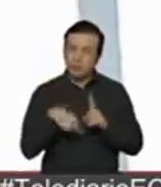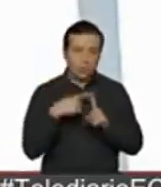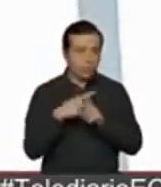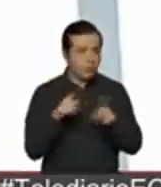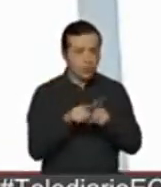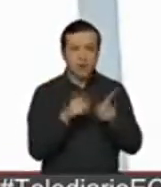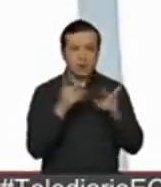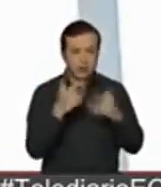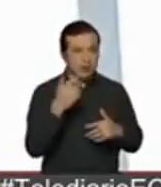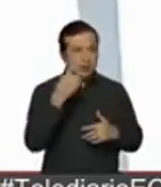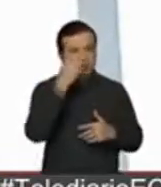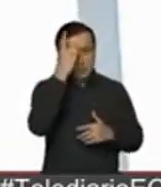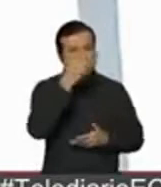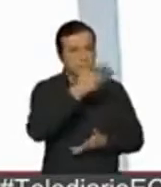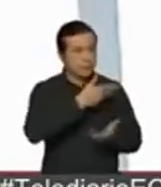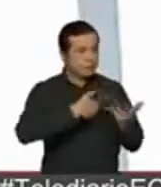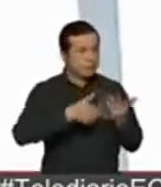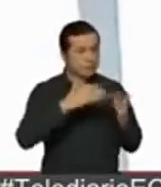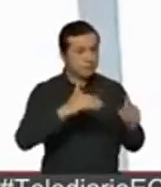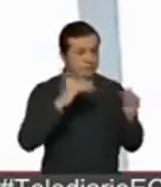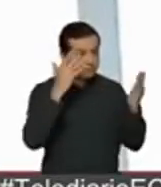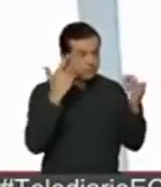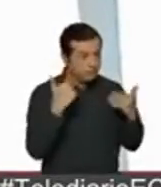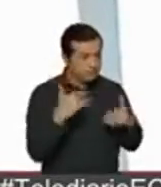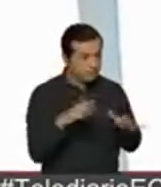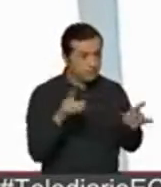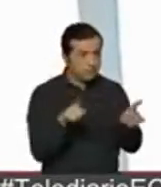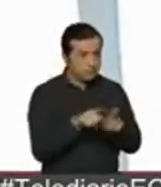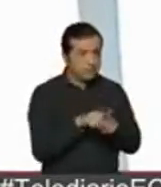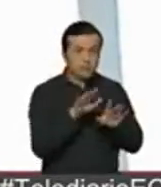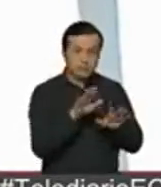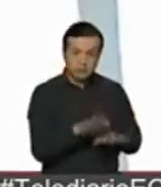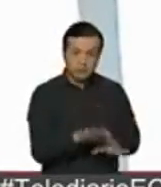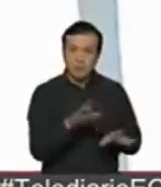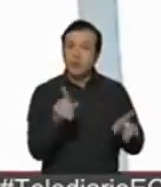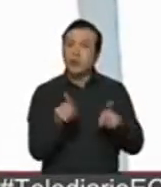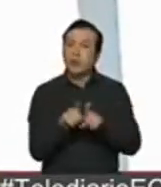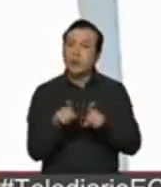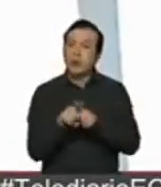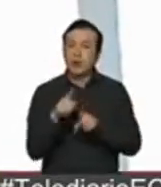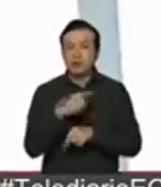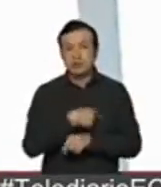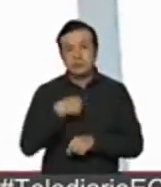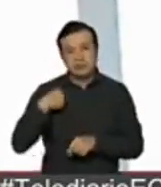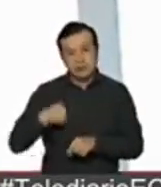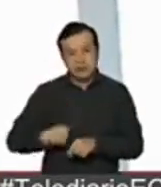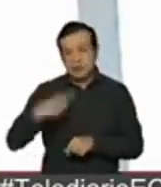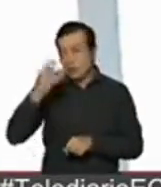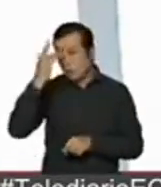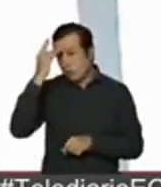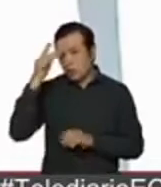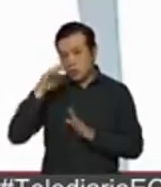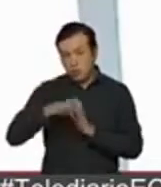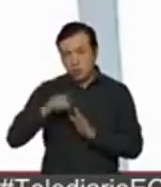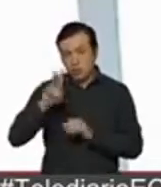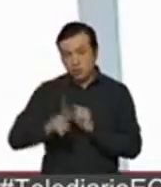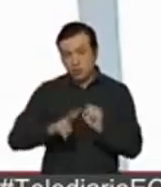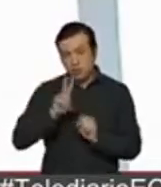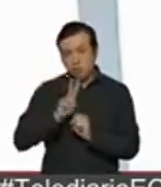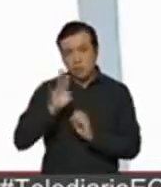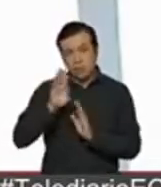a lo que consiguió con los acreedores de bonos soberanos, pueda suavizar las obligaciones de pago, al menos de estos dos primeros